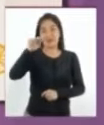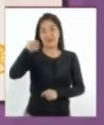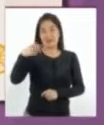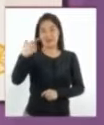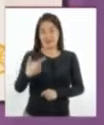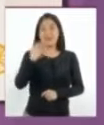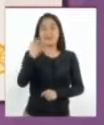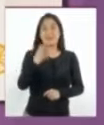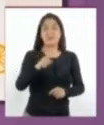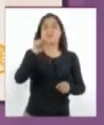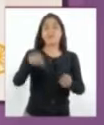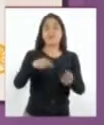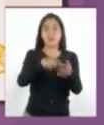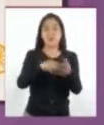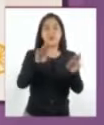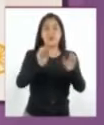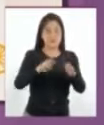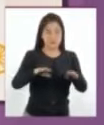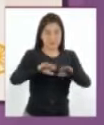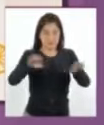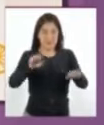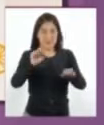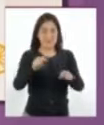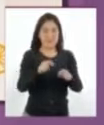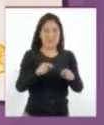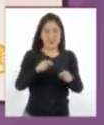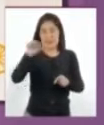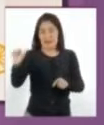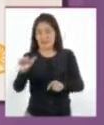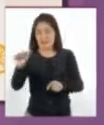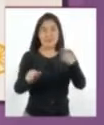el continente americano de la punta oriental del